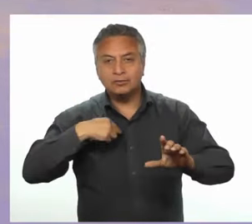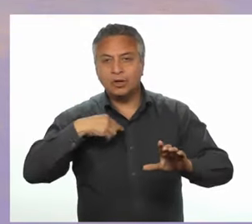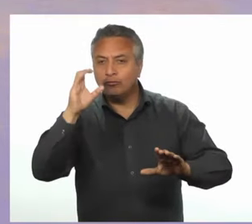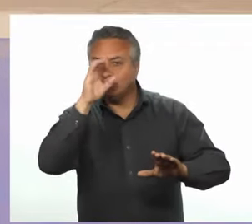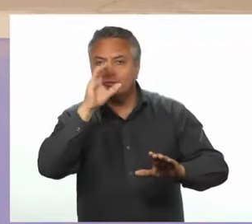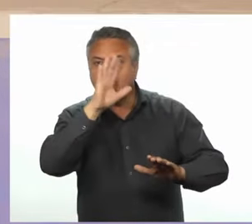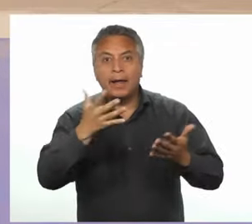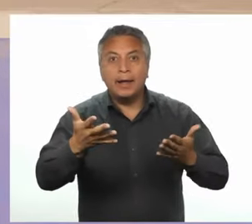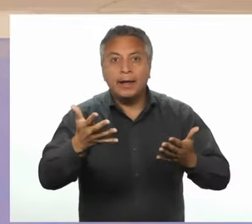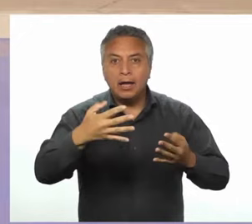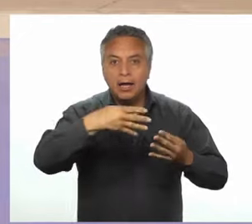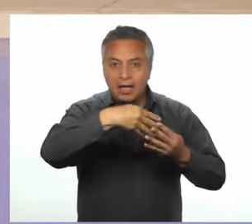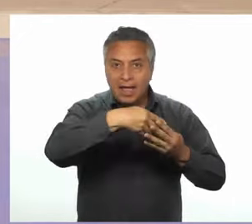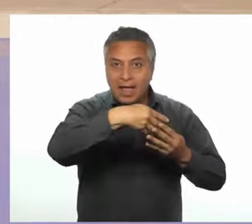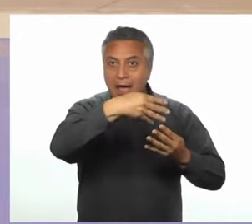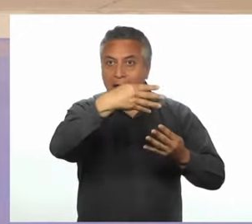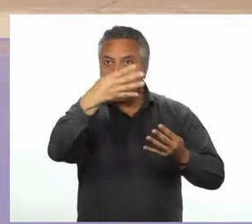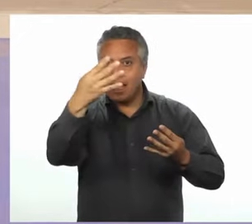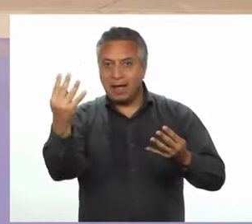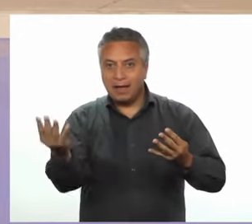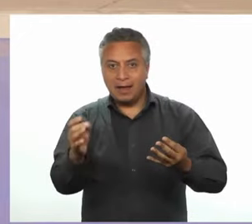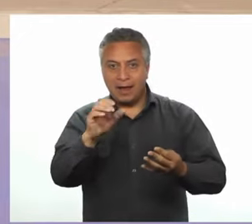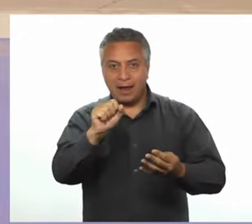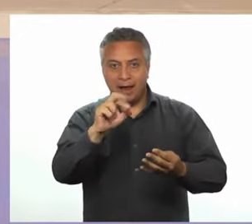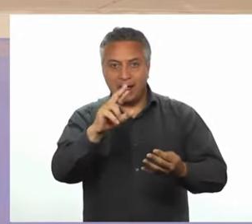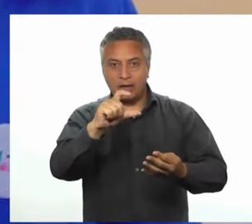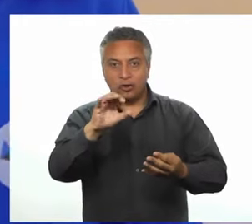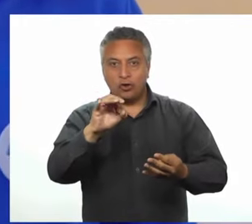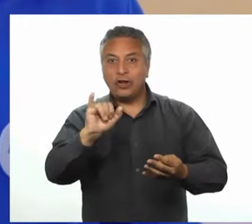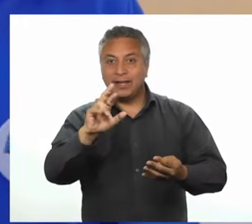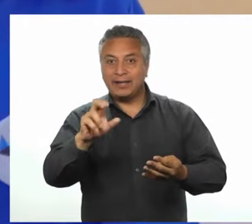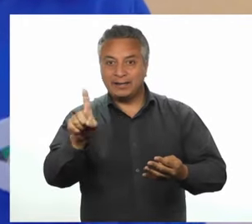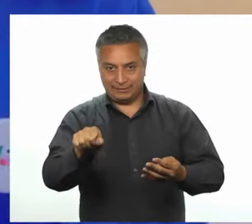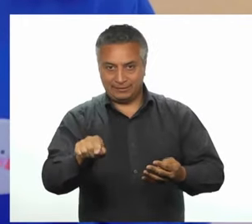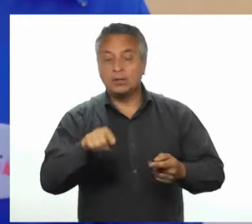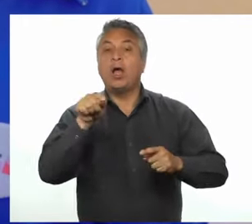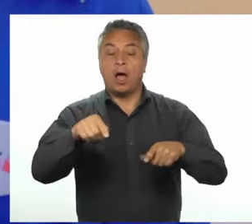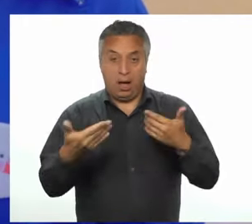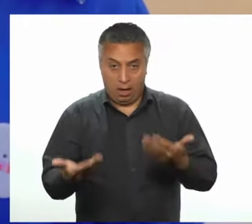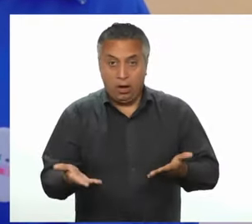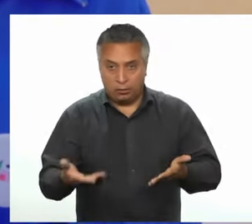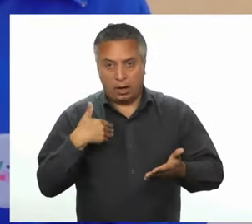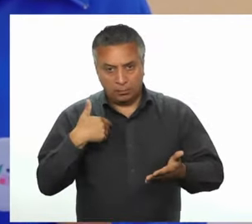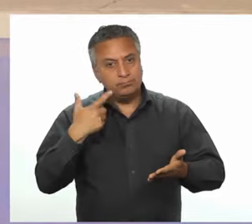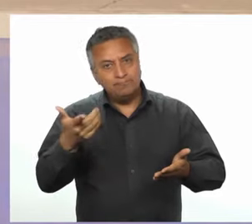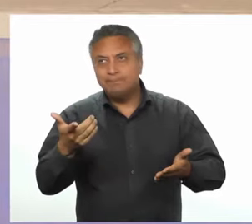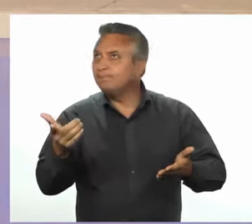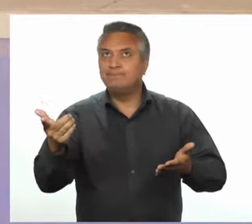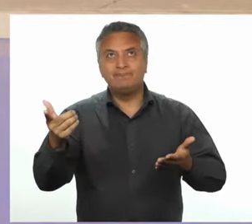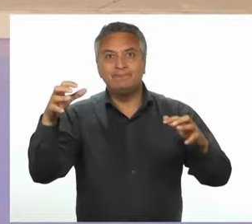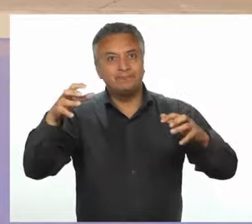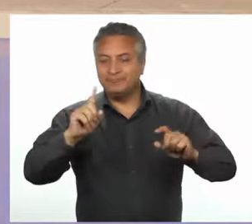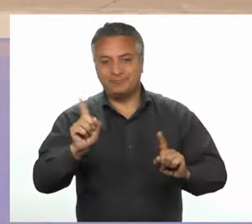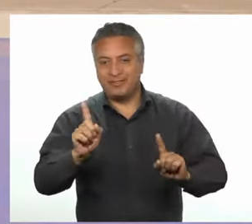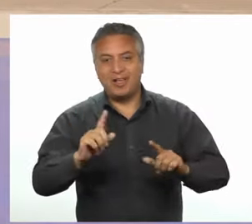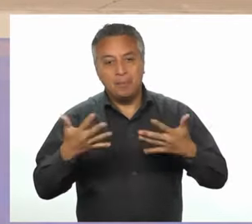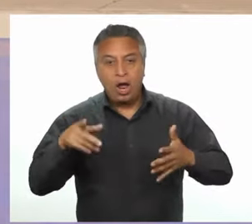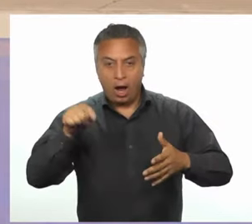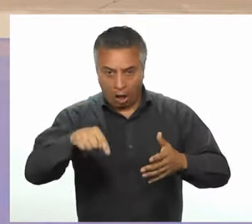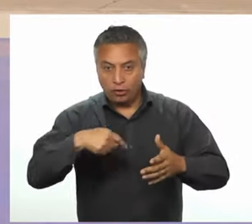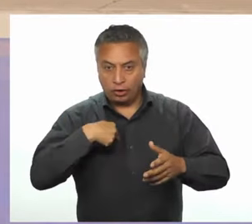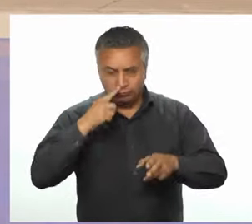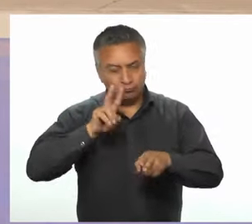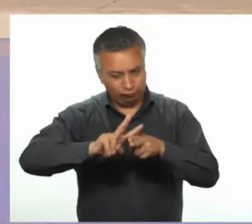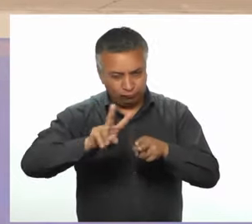arco iris, pero la verdad que el tiempo no nos acompaña. Sin embargo, te voy a enseñar a hacer tu propio arco iris